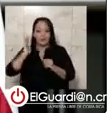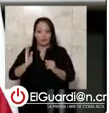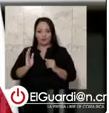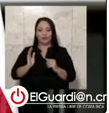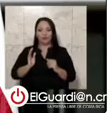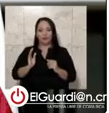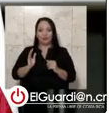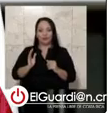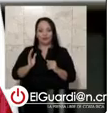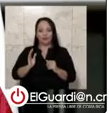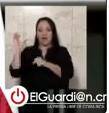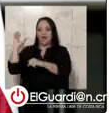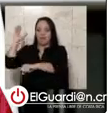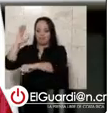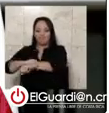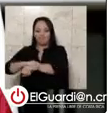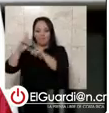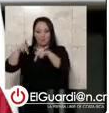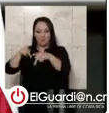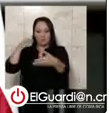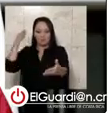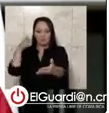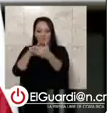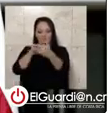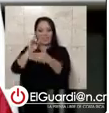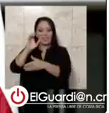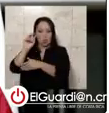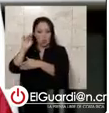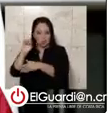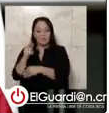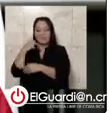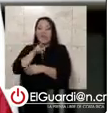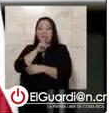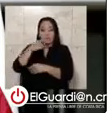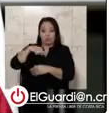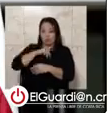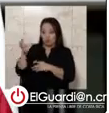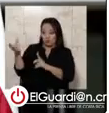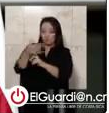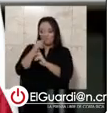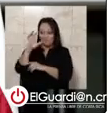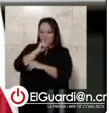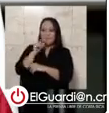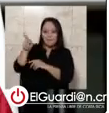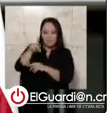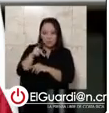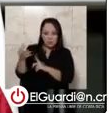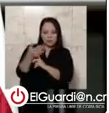personas que nos hicieron el ataque de Conti y los identificamos, no